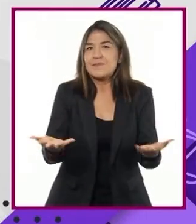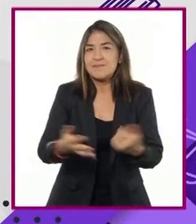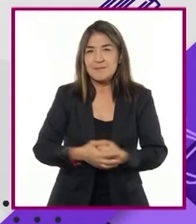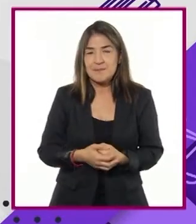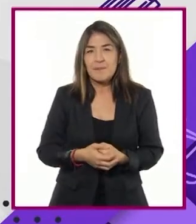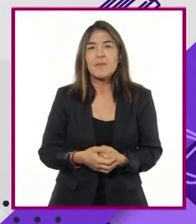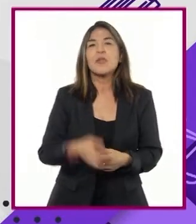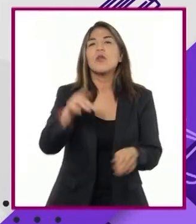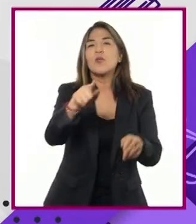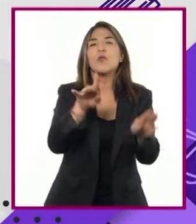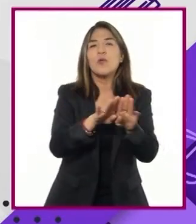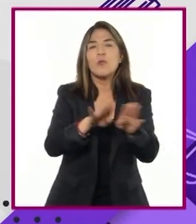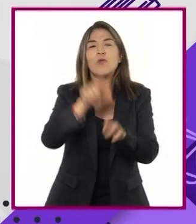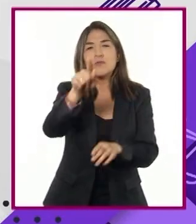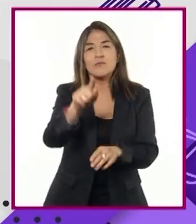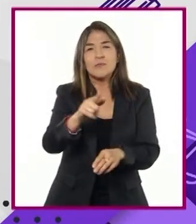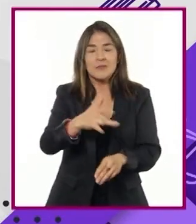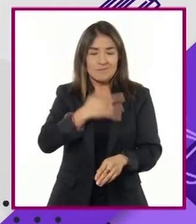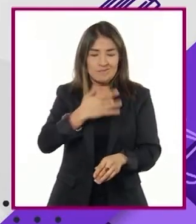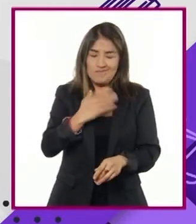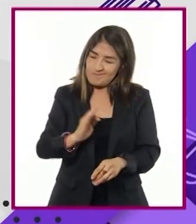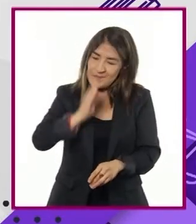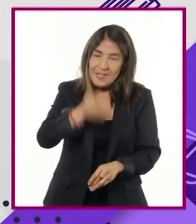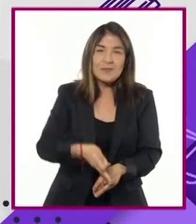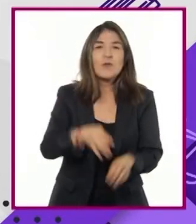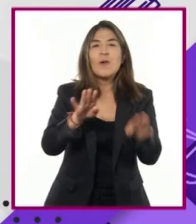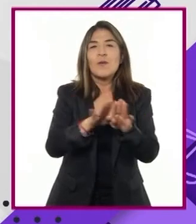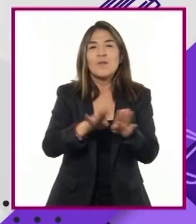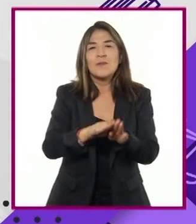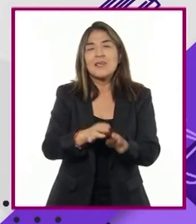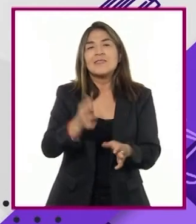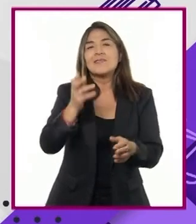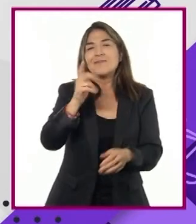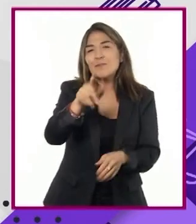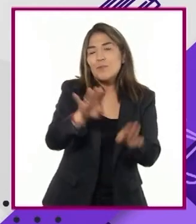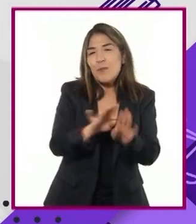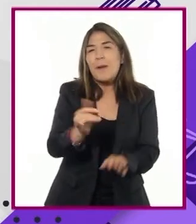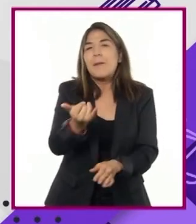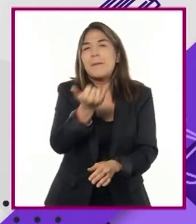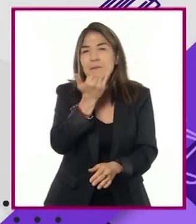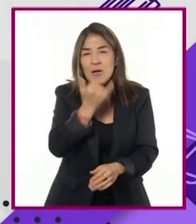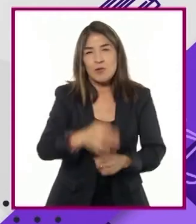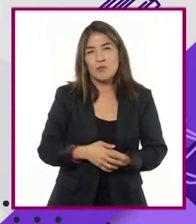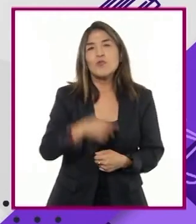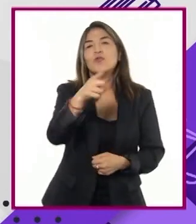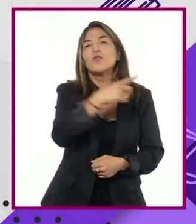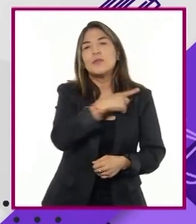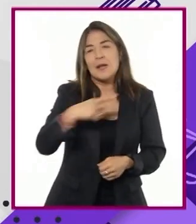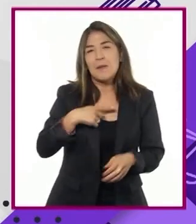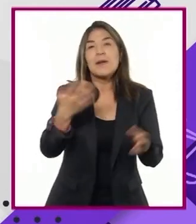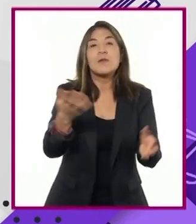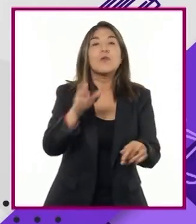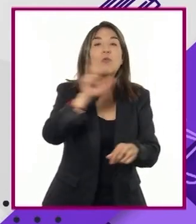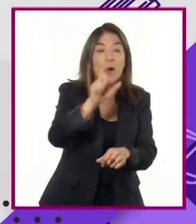estarían dispuestas a ceder? Acordar una fecha y un lugar neutral para